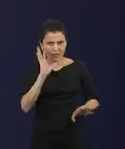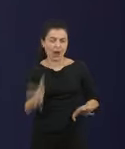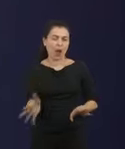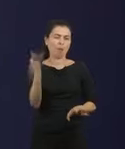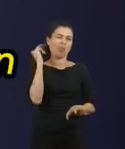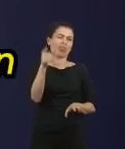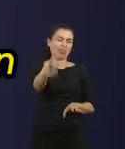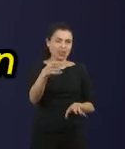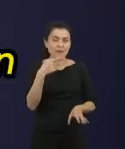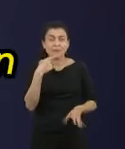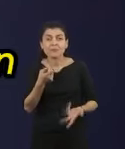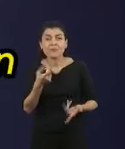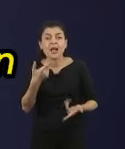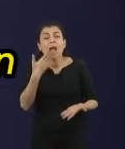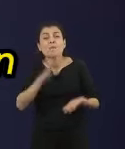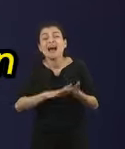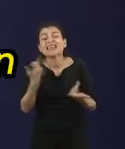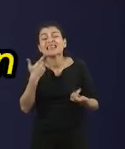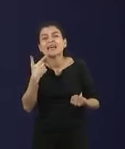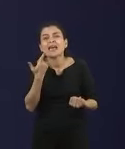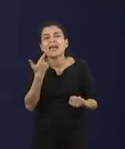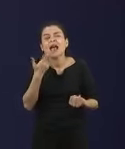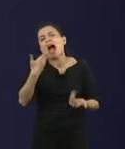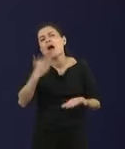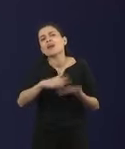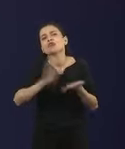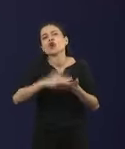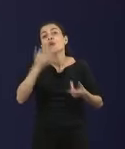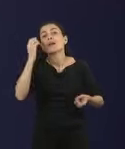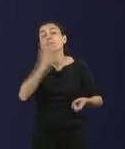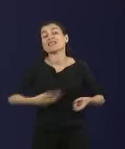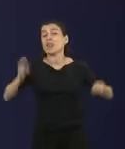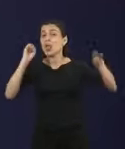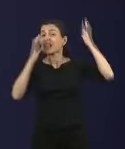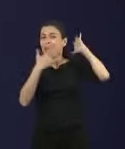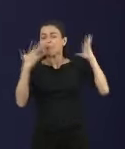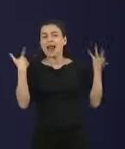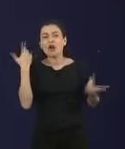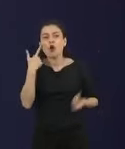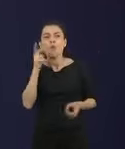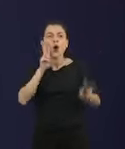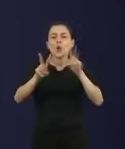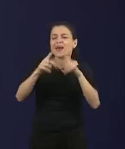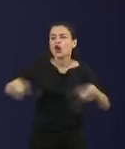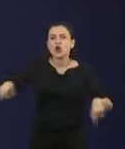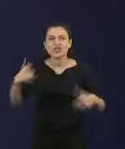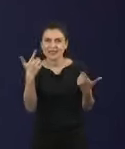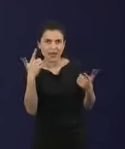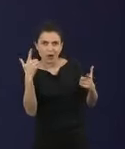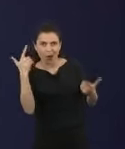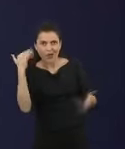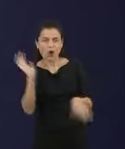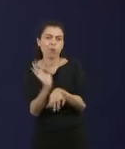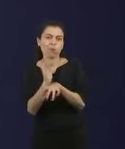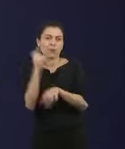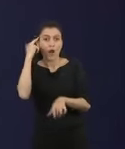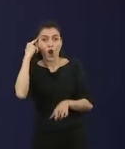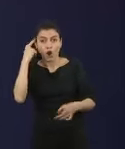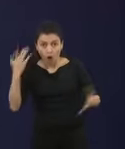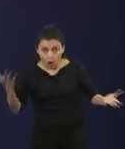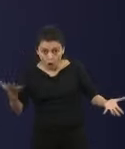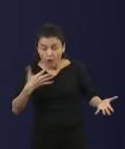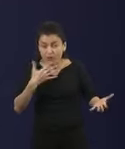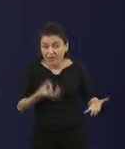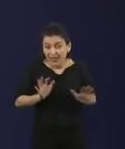definir al presidente como una persona que habla con cosas que no existen eh Y te lo digo de verdad eh Me parece una